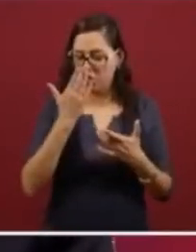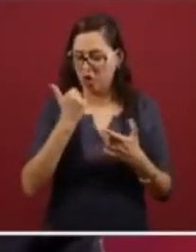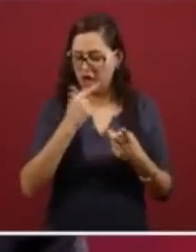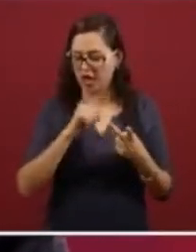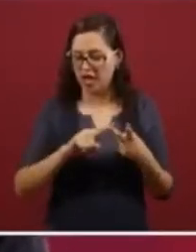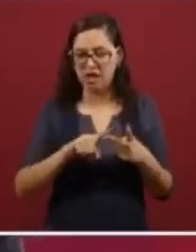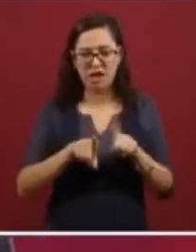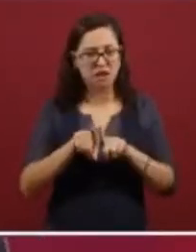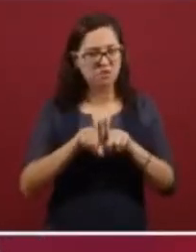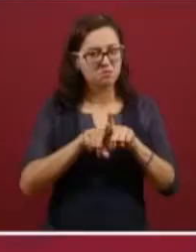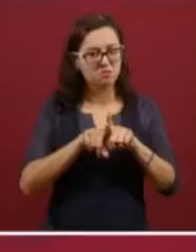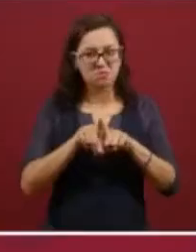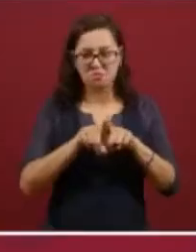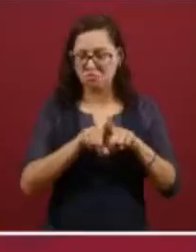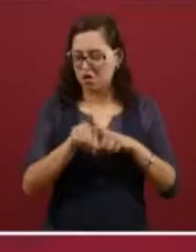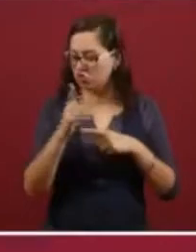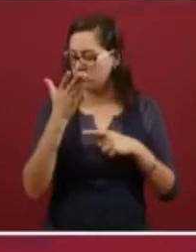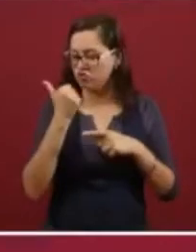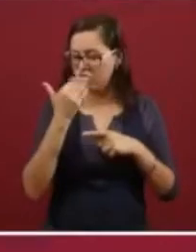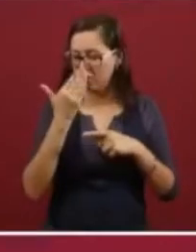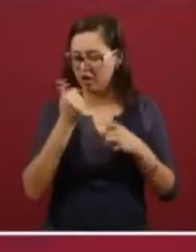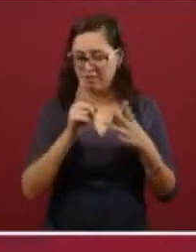no tengo hermanos,